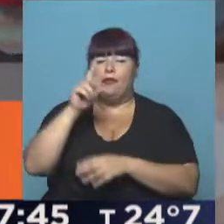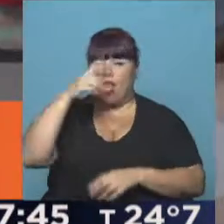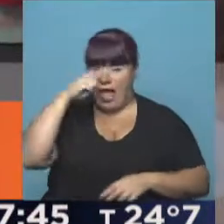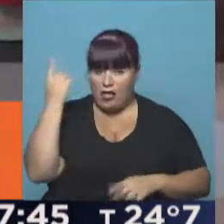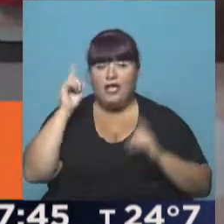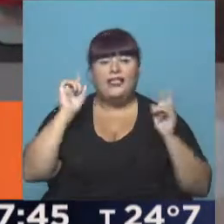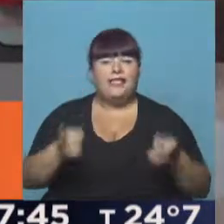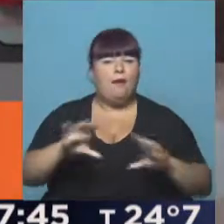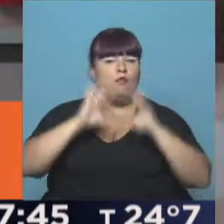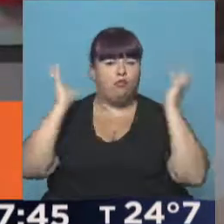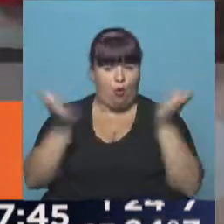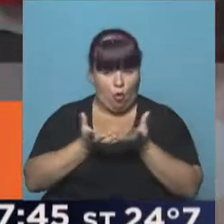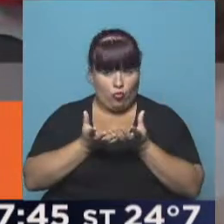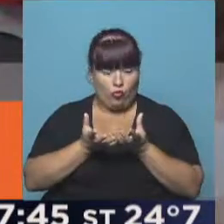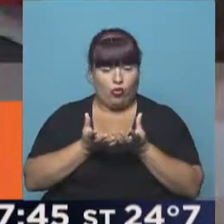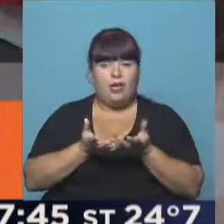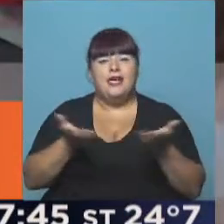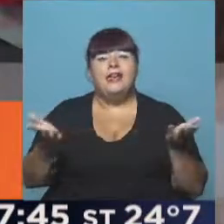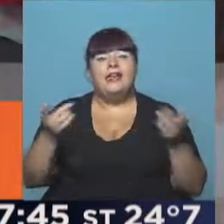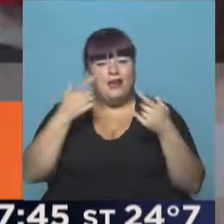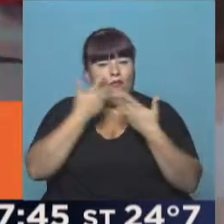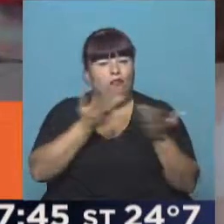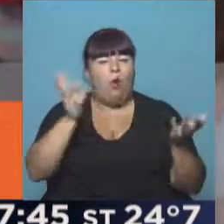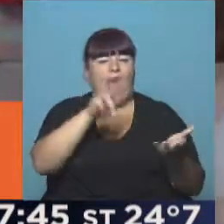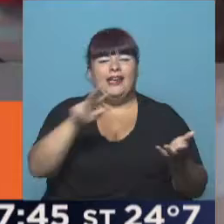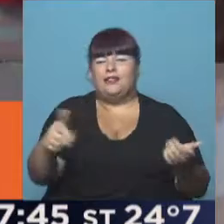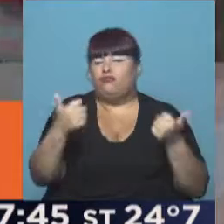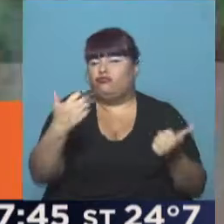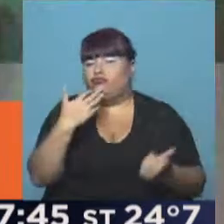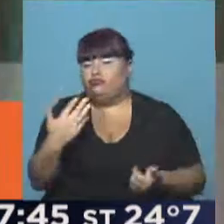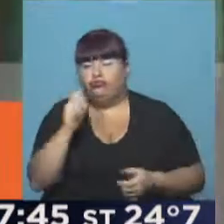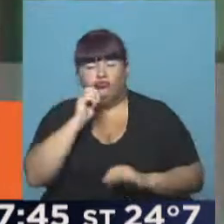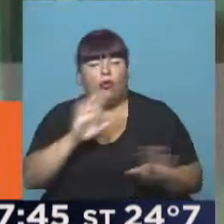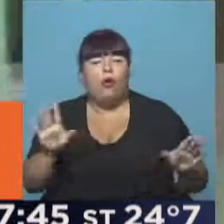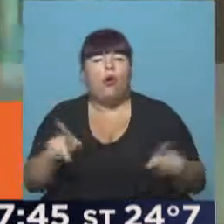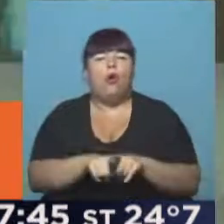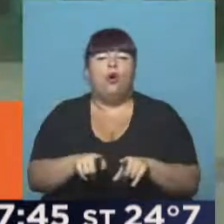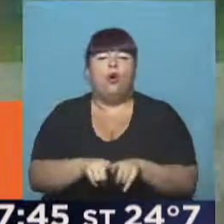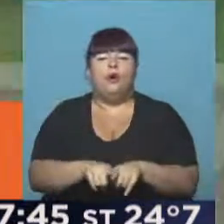sino internacionales, y con muestras espectaculares,